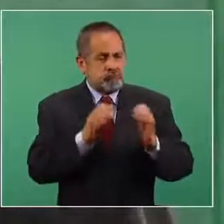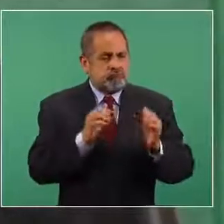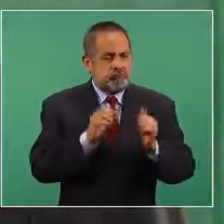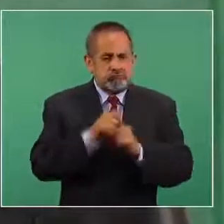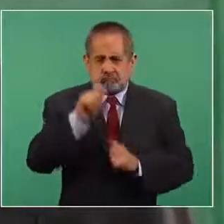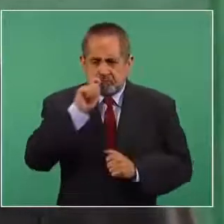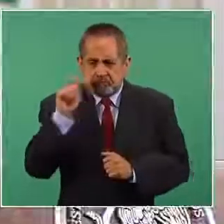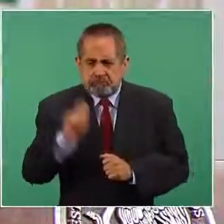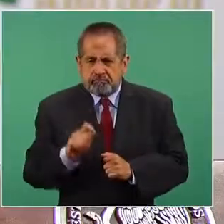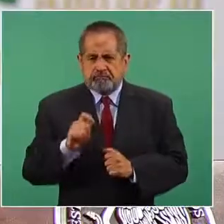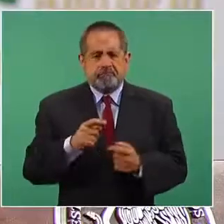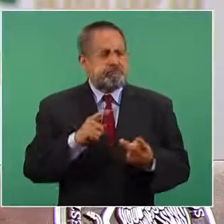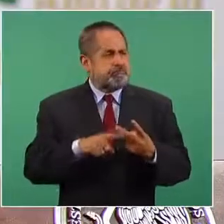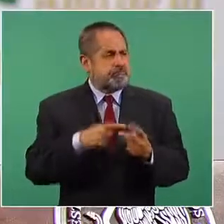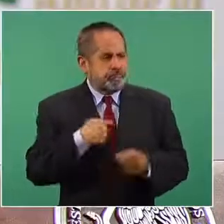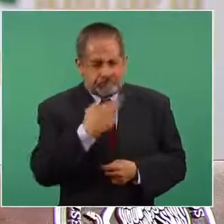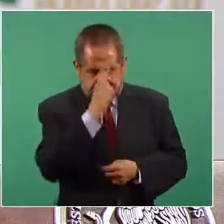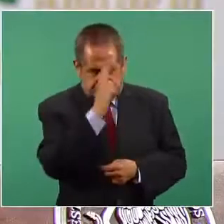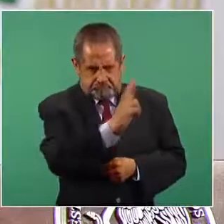respetuoso